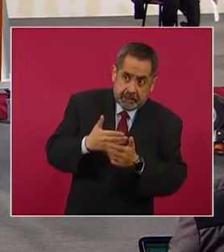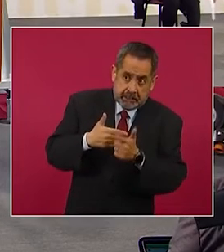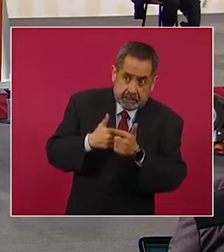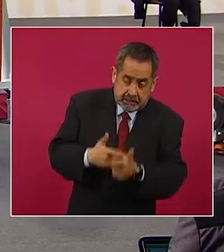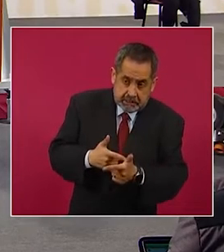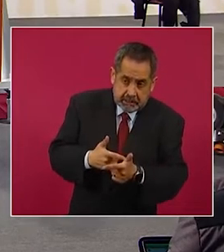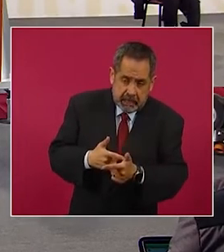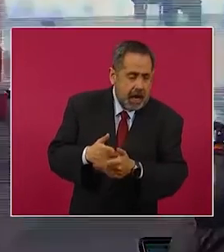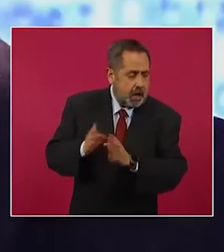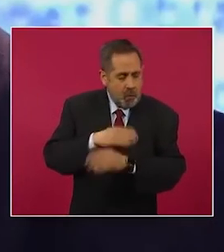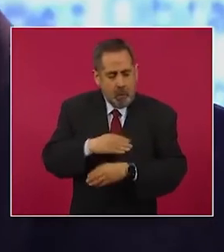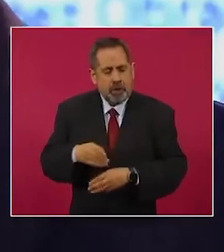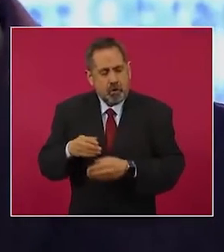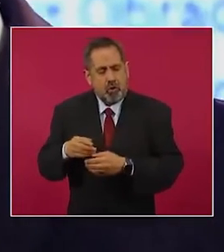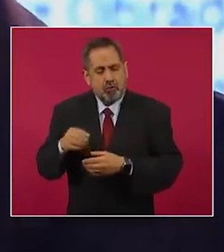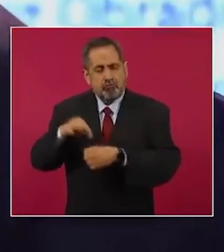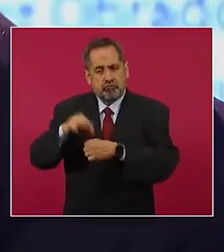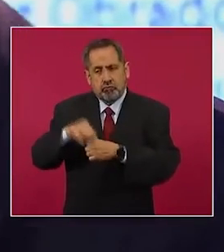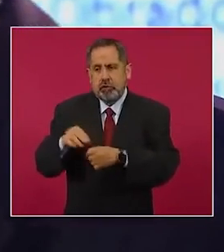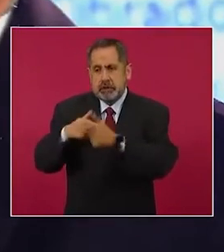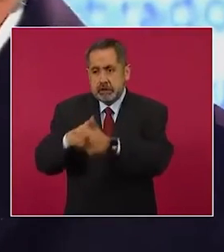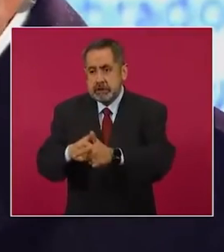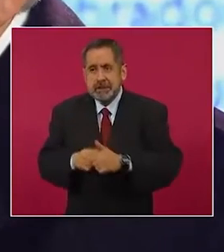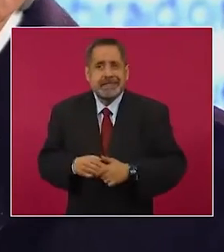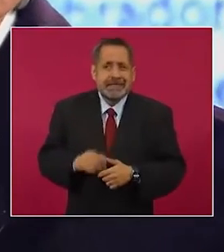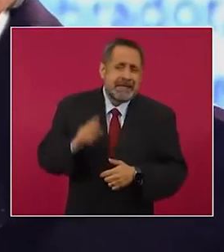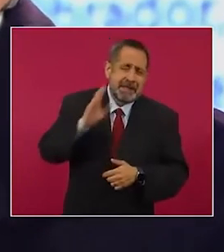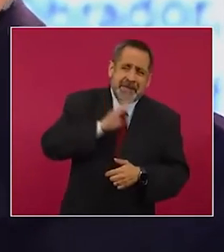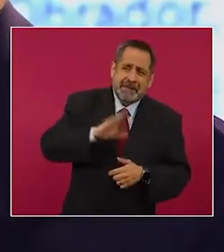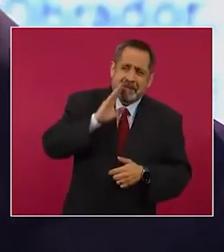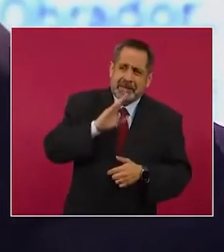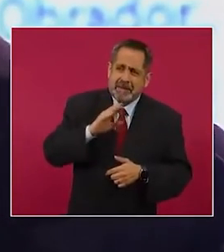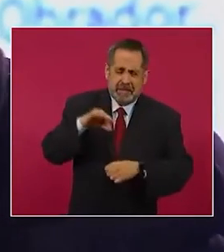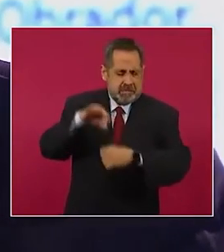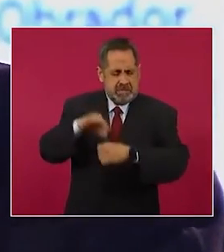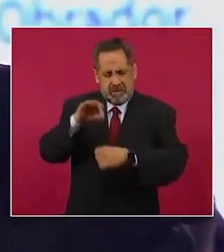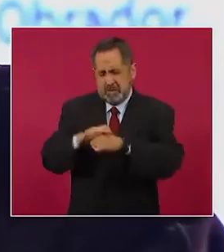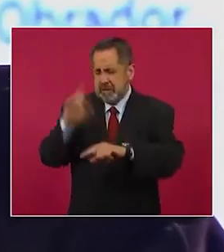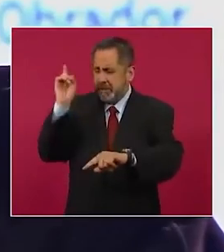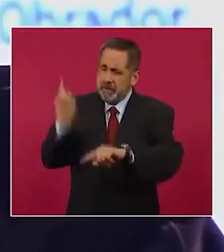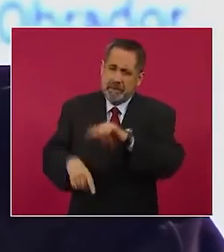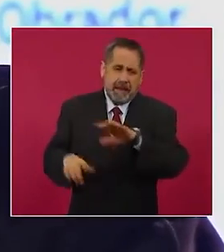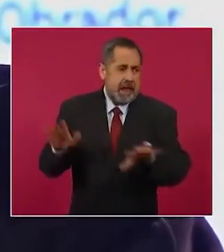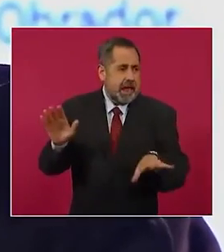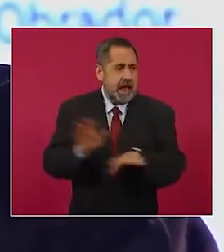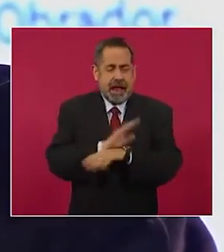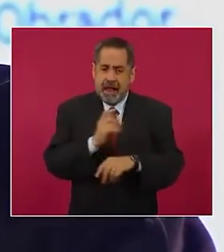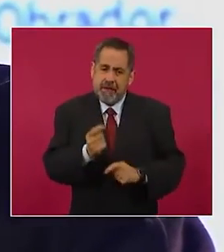adelante. Está mal, cambio.